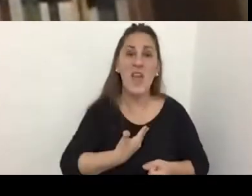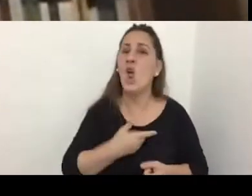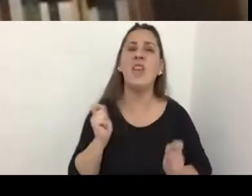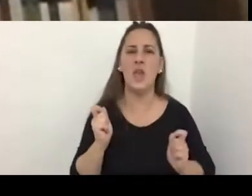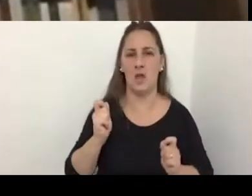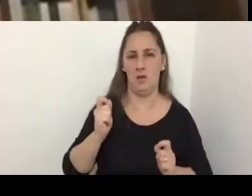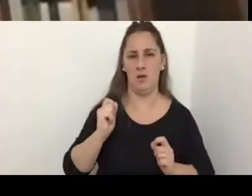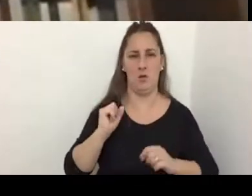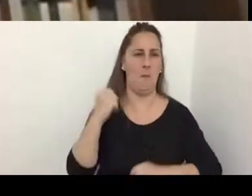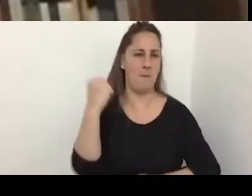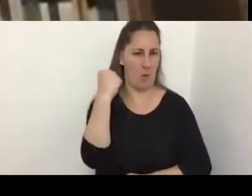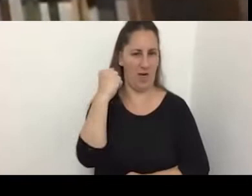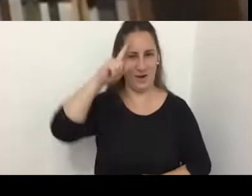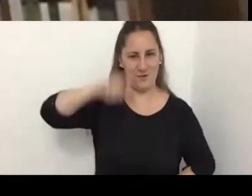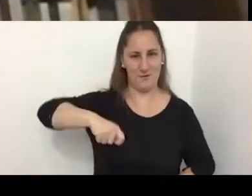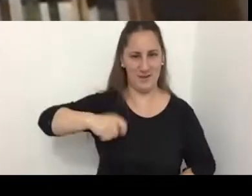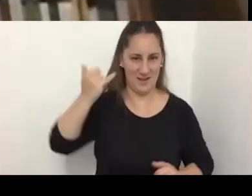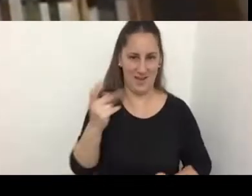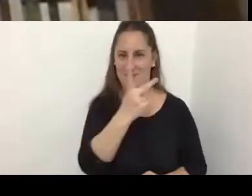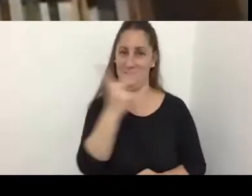hace 200 años.